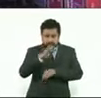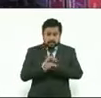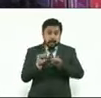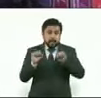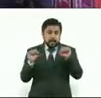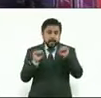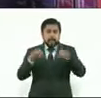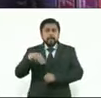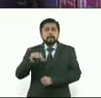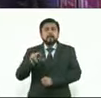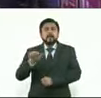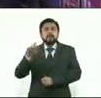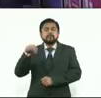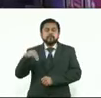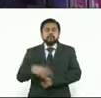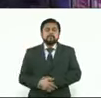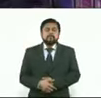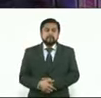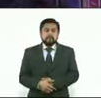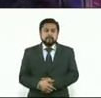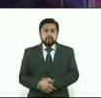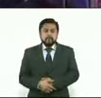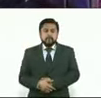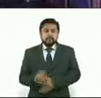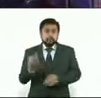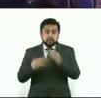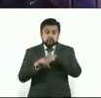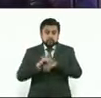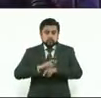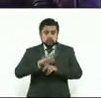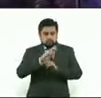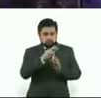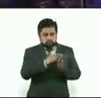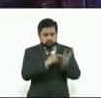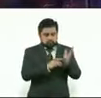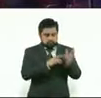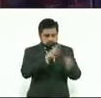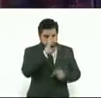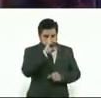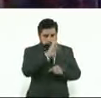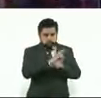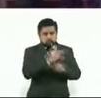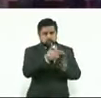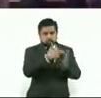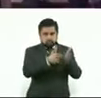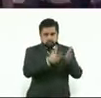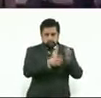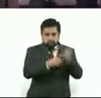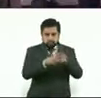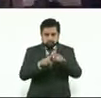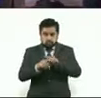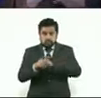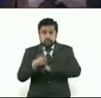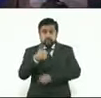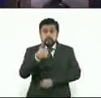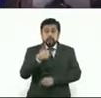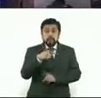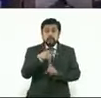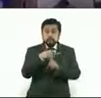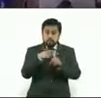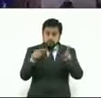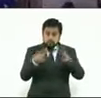maratón. Vamos a seguir, por supuesto, respetando los horarios. A las 6:30 está marcado arrancar con la